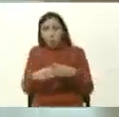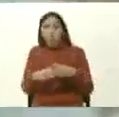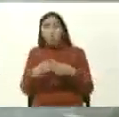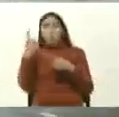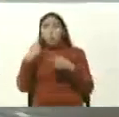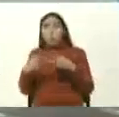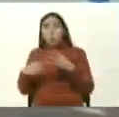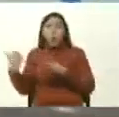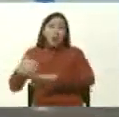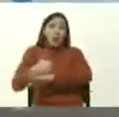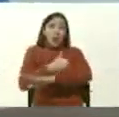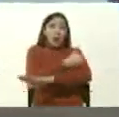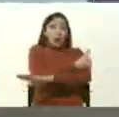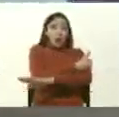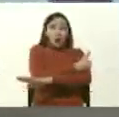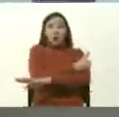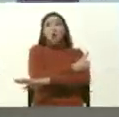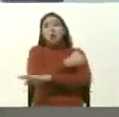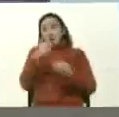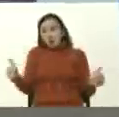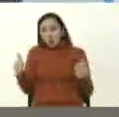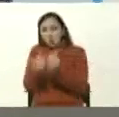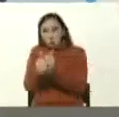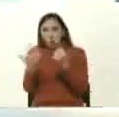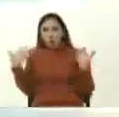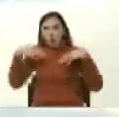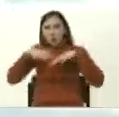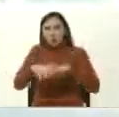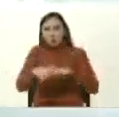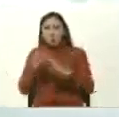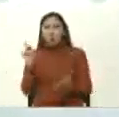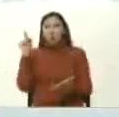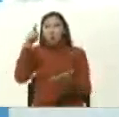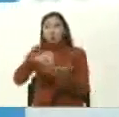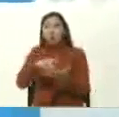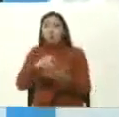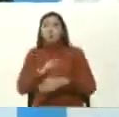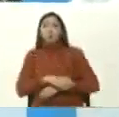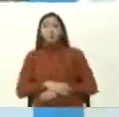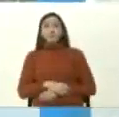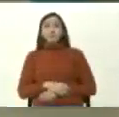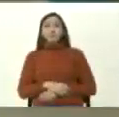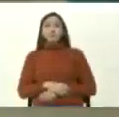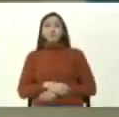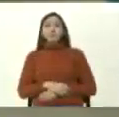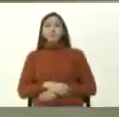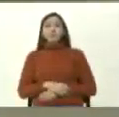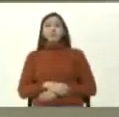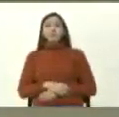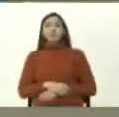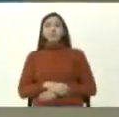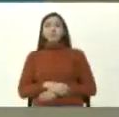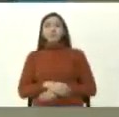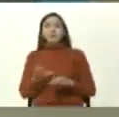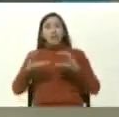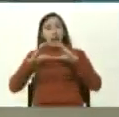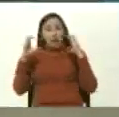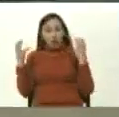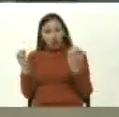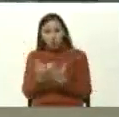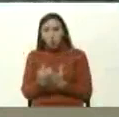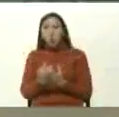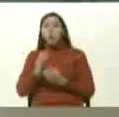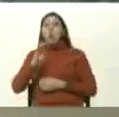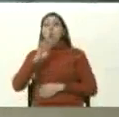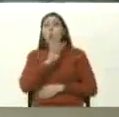y está también Maidelín González. Estamos entrando en este momento, vicepresidenta, en el salón de cuarto